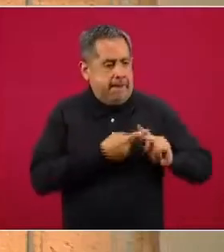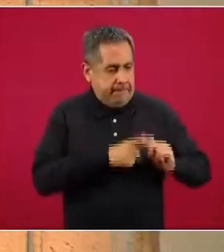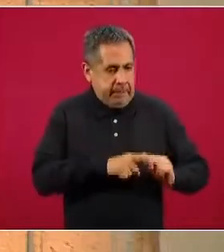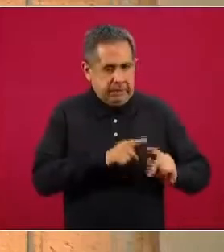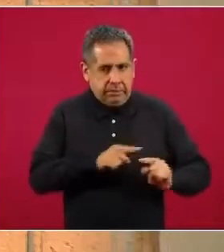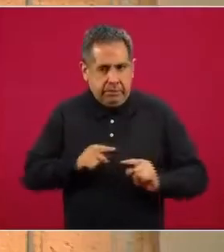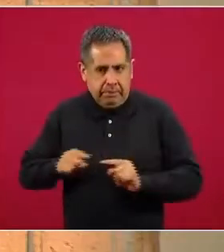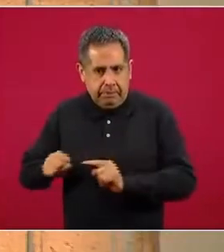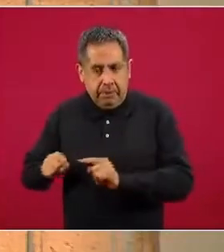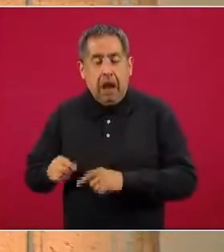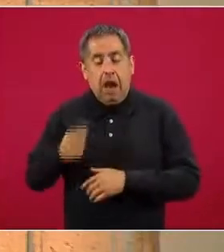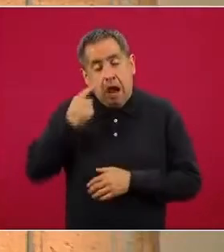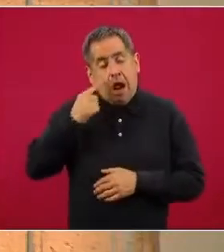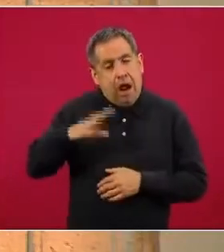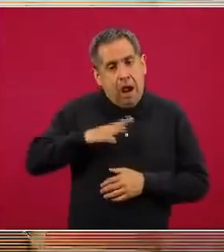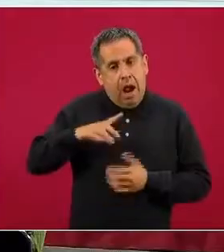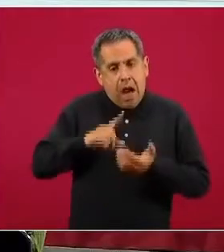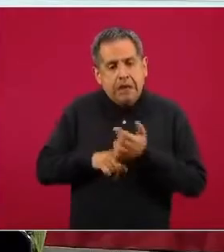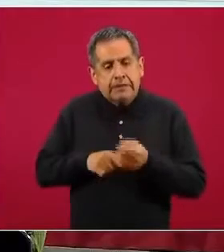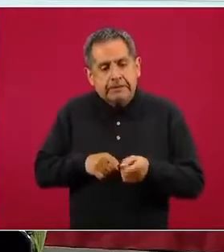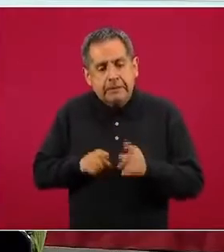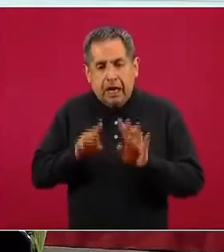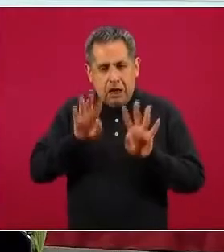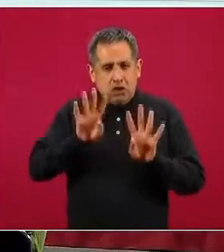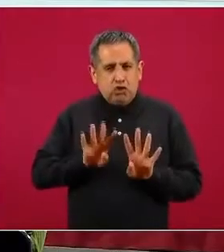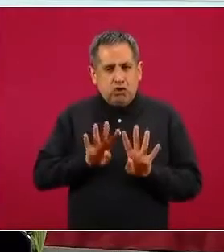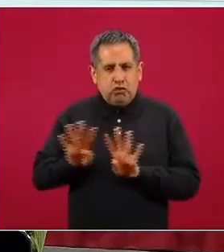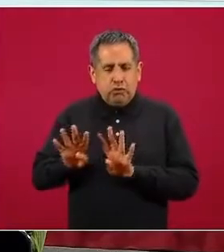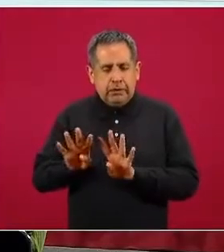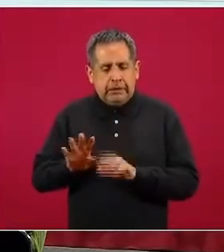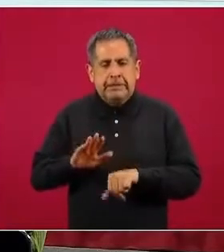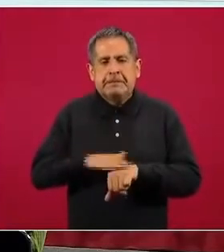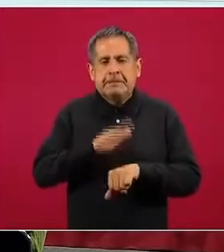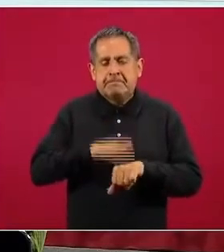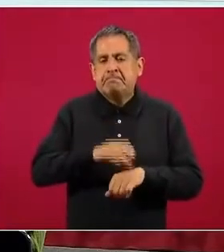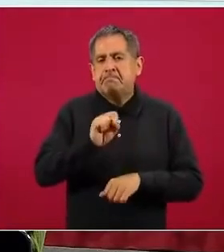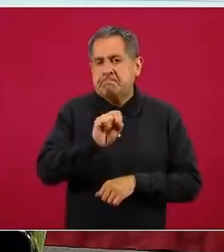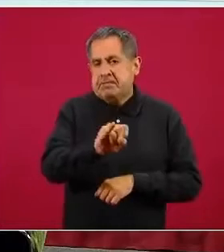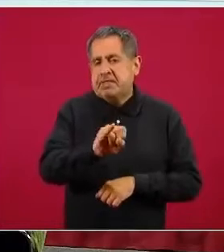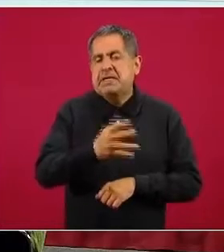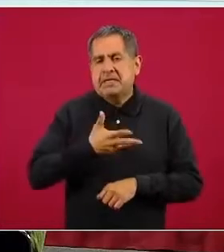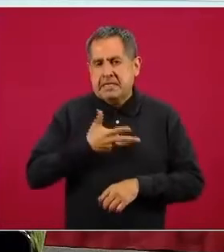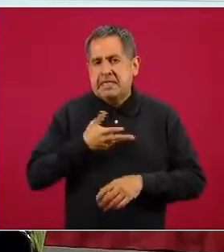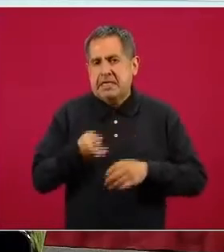aquellas personas que están clasificadas ya como casos confirmados, que son